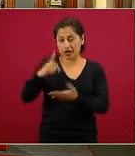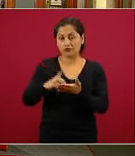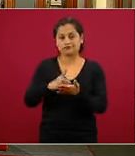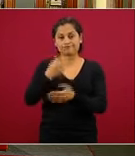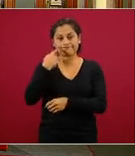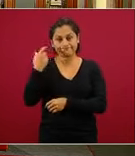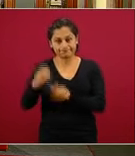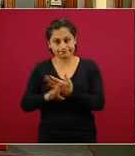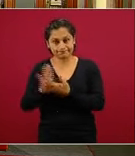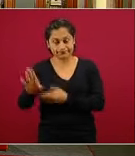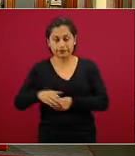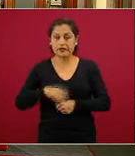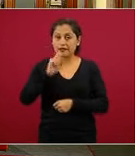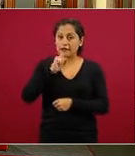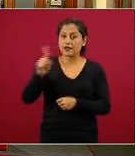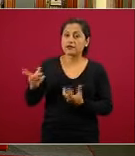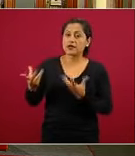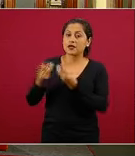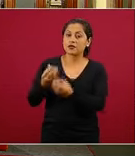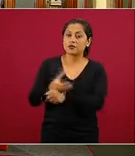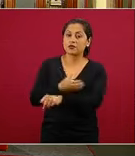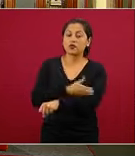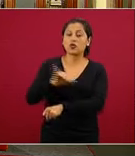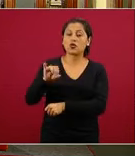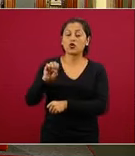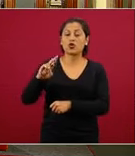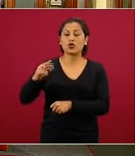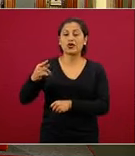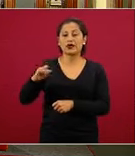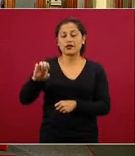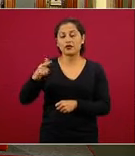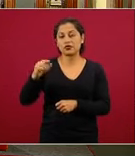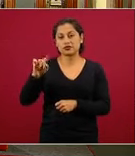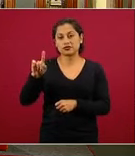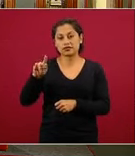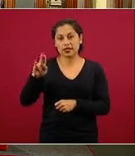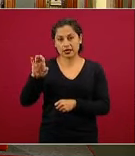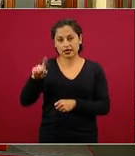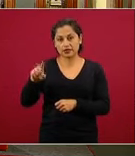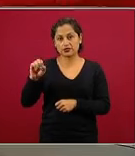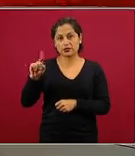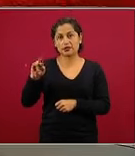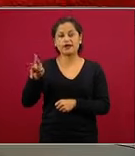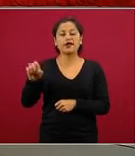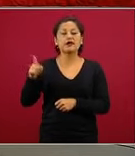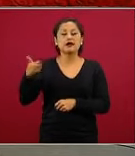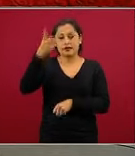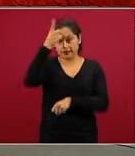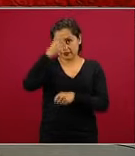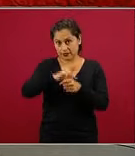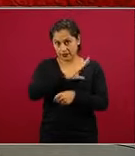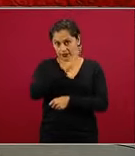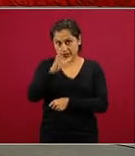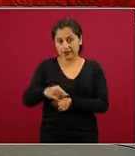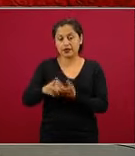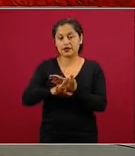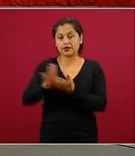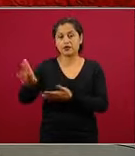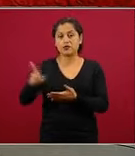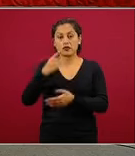del doctor Jorge González Olvera, director general en la Comisión Nacional contra las Adicciones, y nuestra compañera